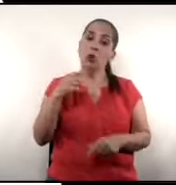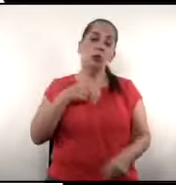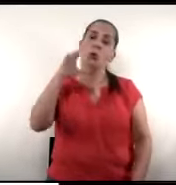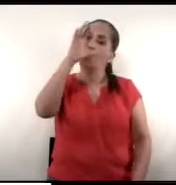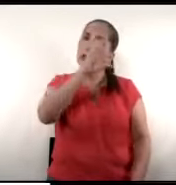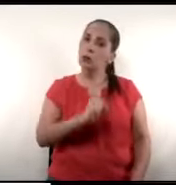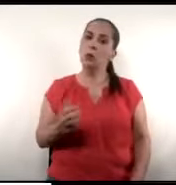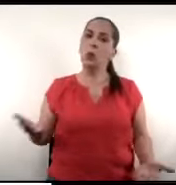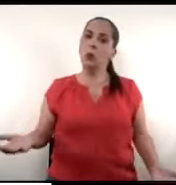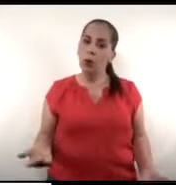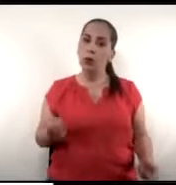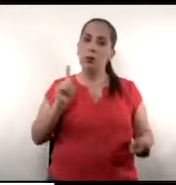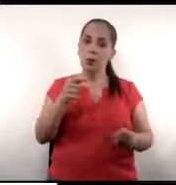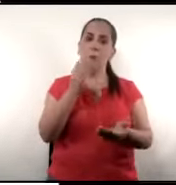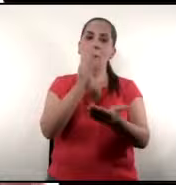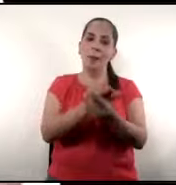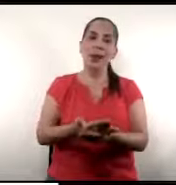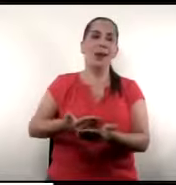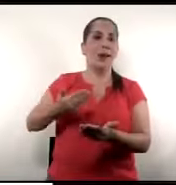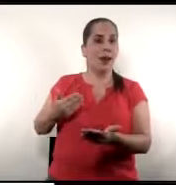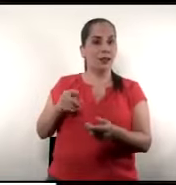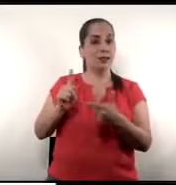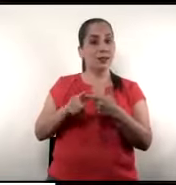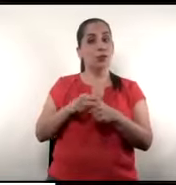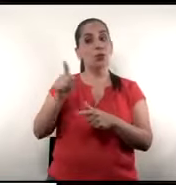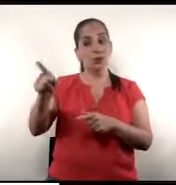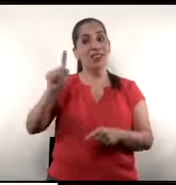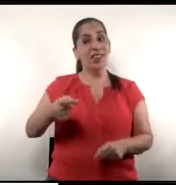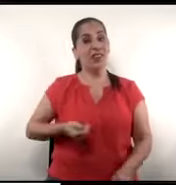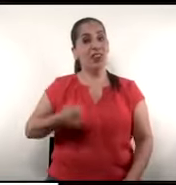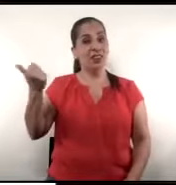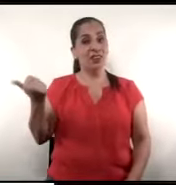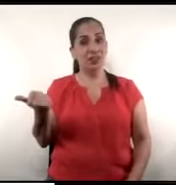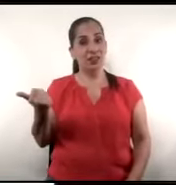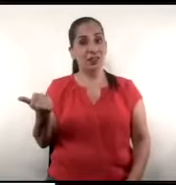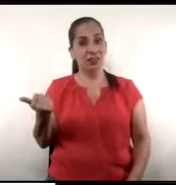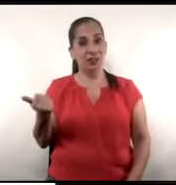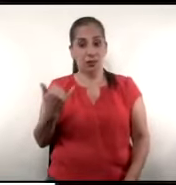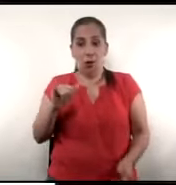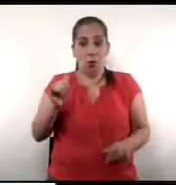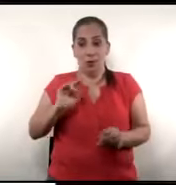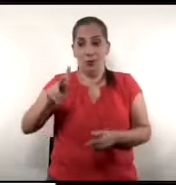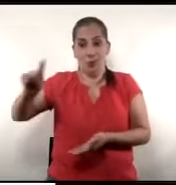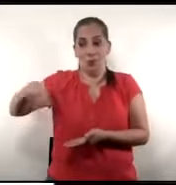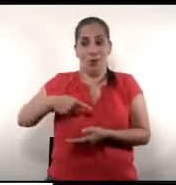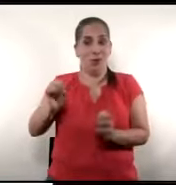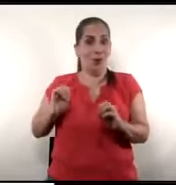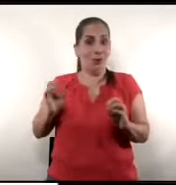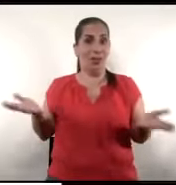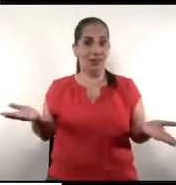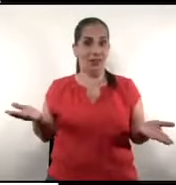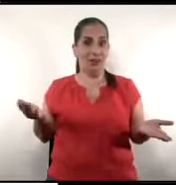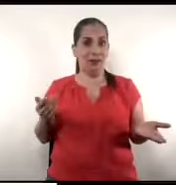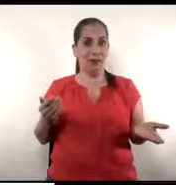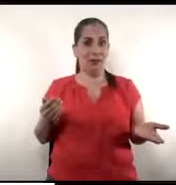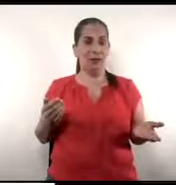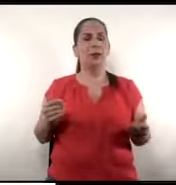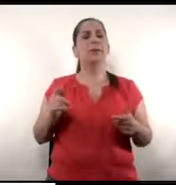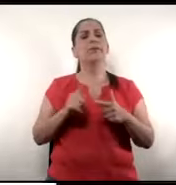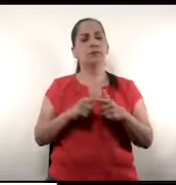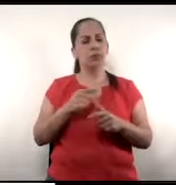detectado o no haberlos parado a tiempo, esa persona también se tiene que ir, aunque no haya recibido un 5, ¿verdad? Entonces sí me